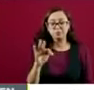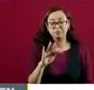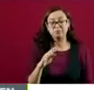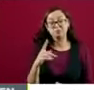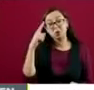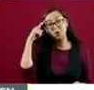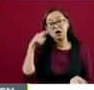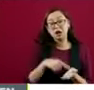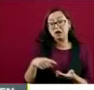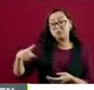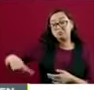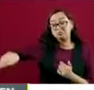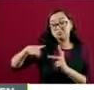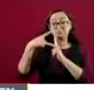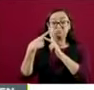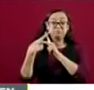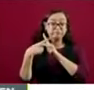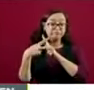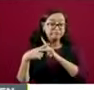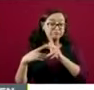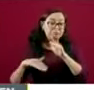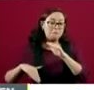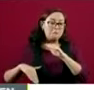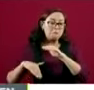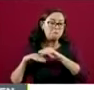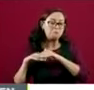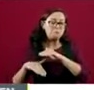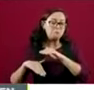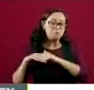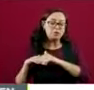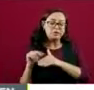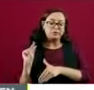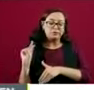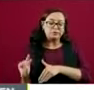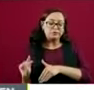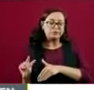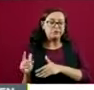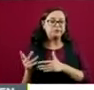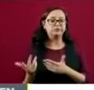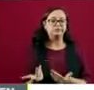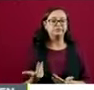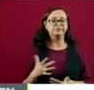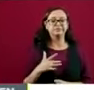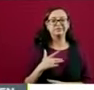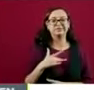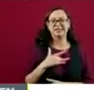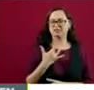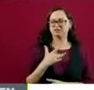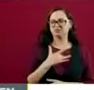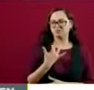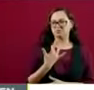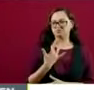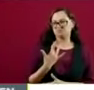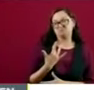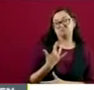cortos en la proyección, que vamos a crecer